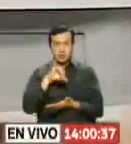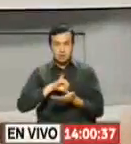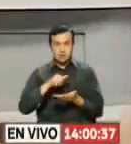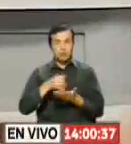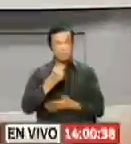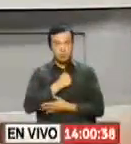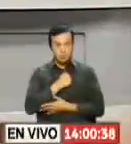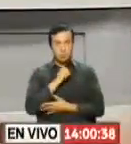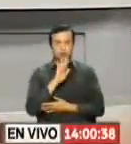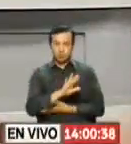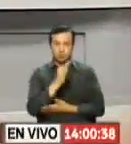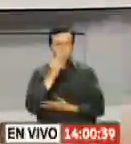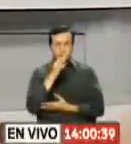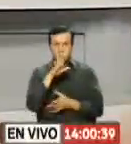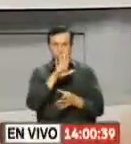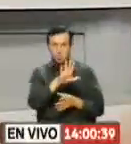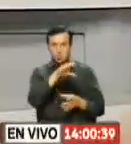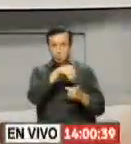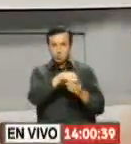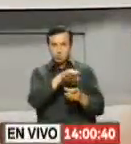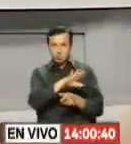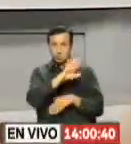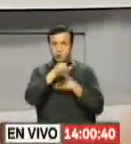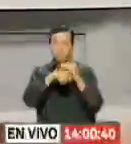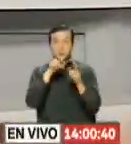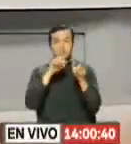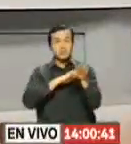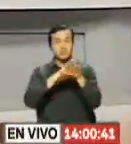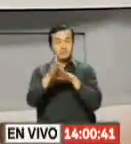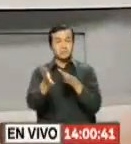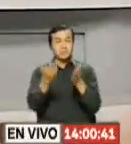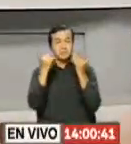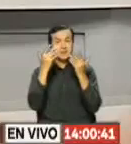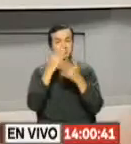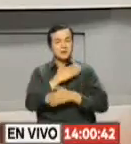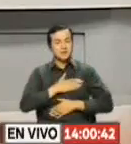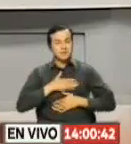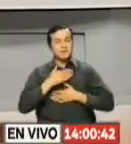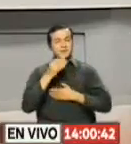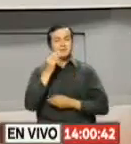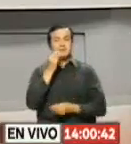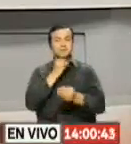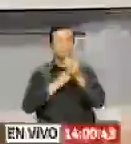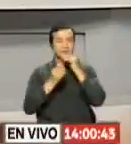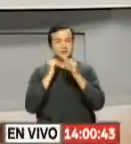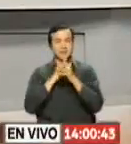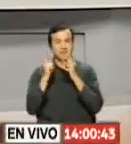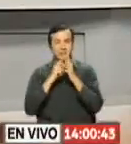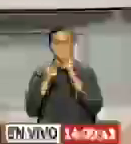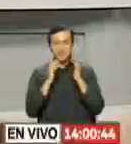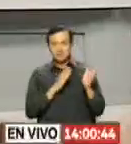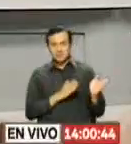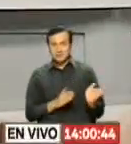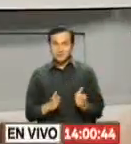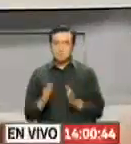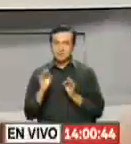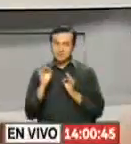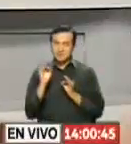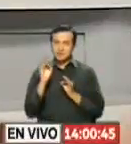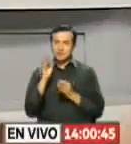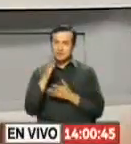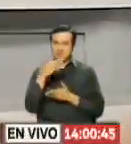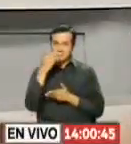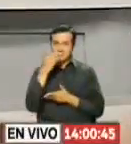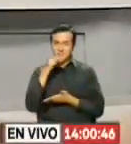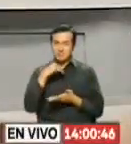eso sí hay que decirlo. Esa es su forma de hacer ceviche. Pero todos invitados a que disfruten todas esas delicias de diferentes maneras de realizar un buen